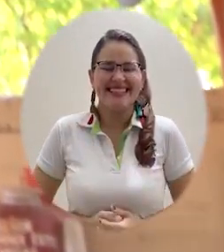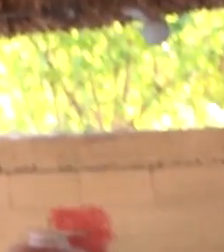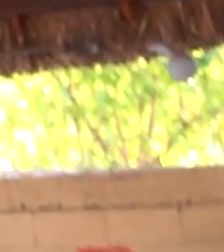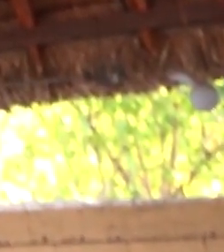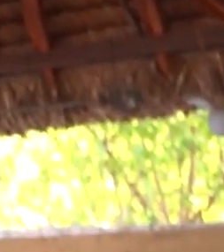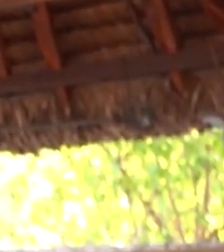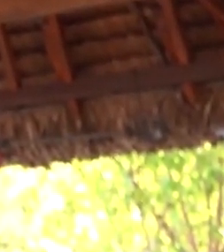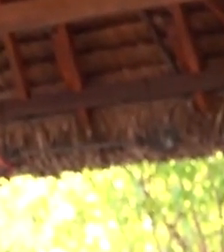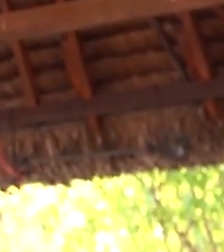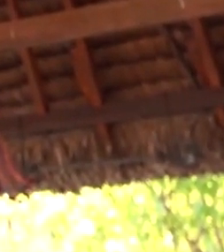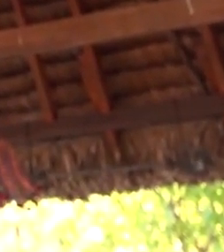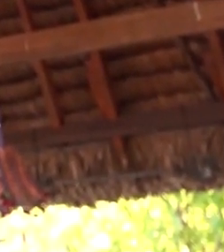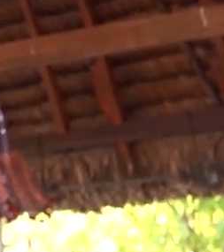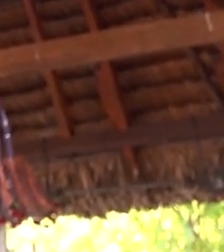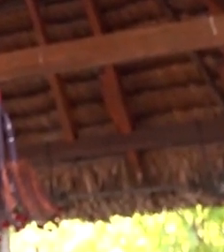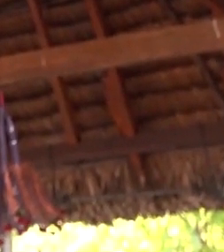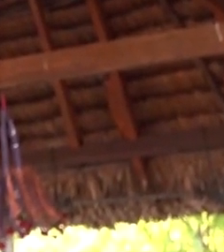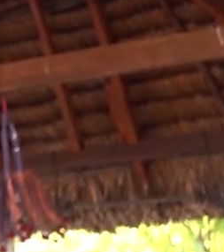clases.